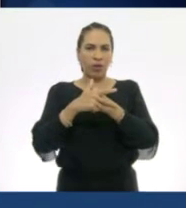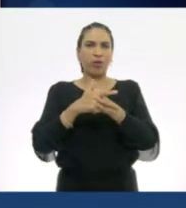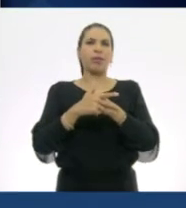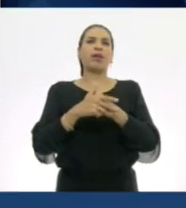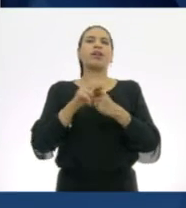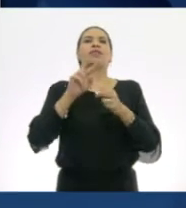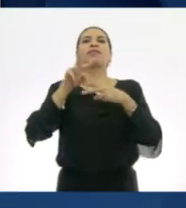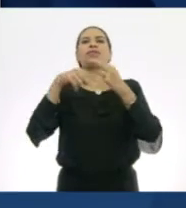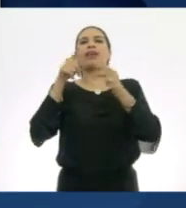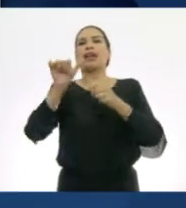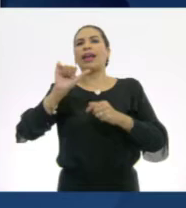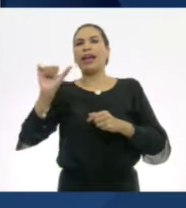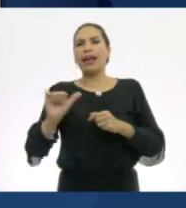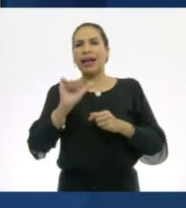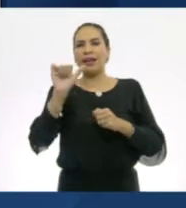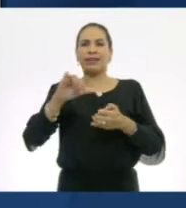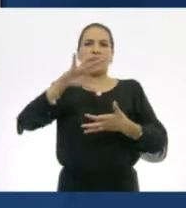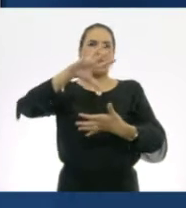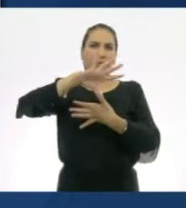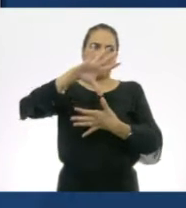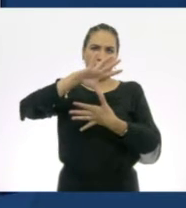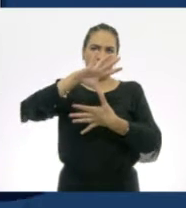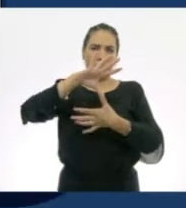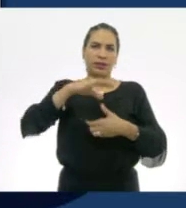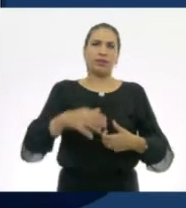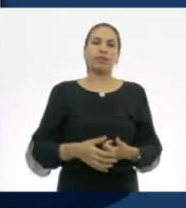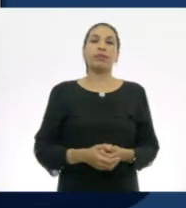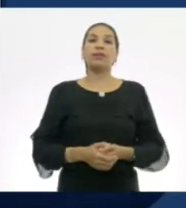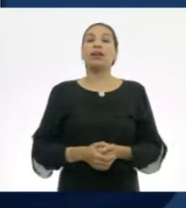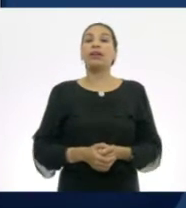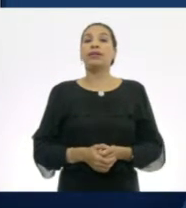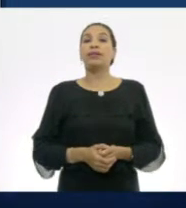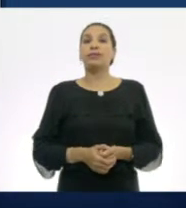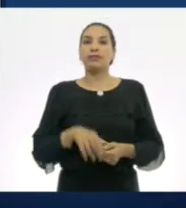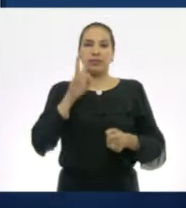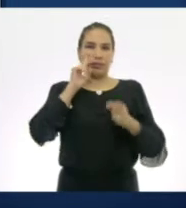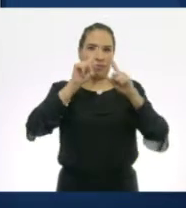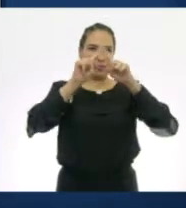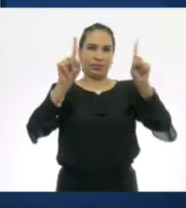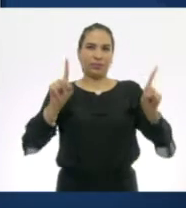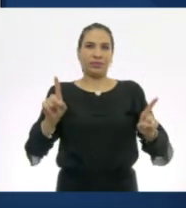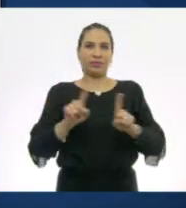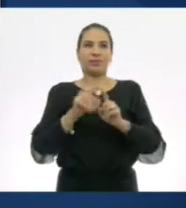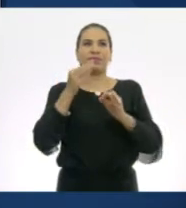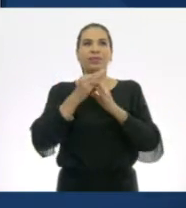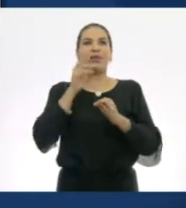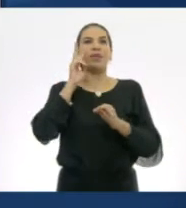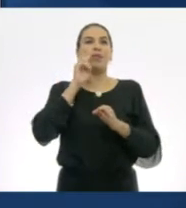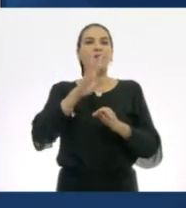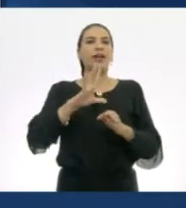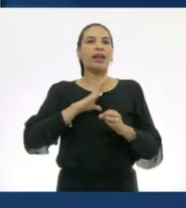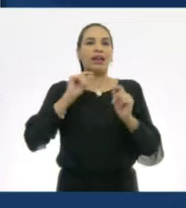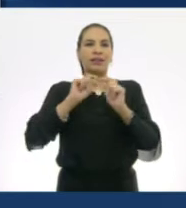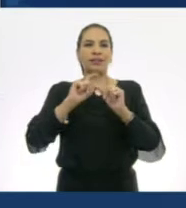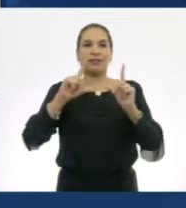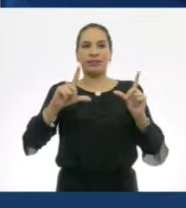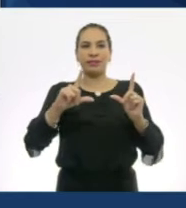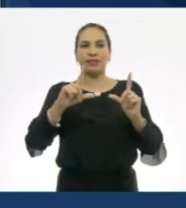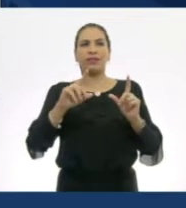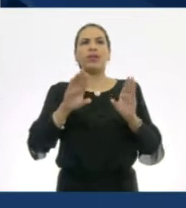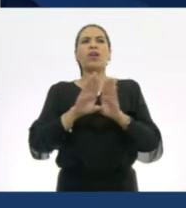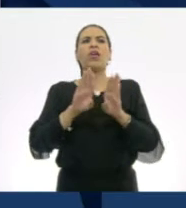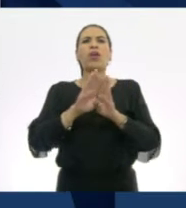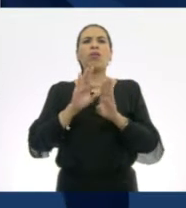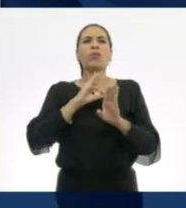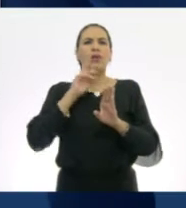se fueron a Asia y América. En su pantalla, en este momento les va a estar apareciendo cómo se